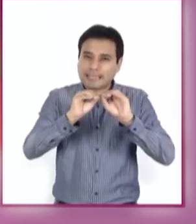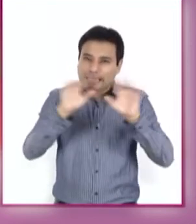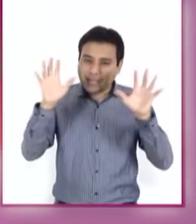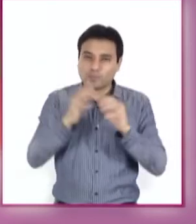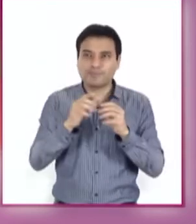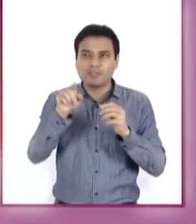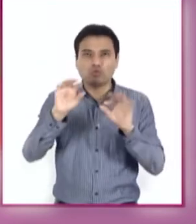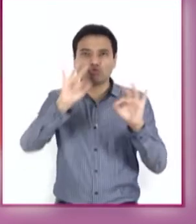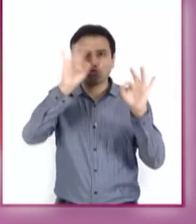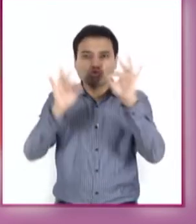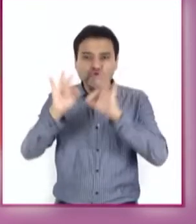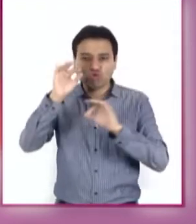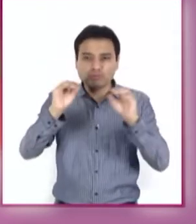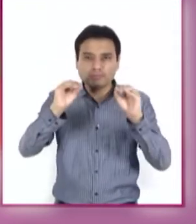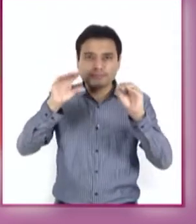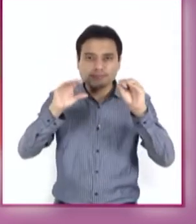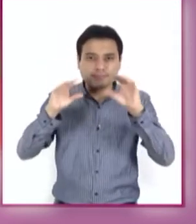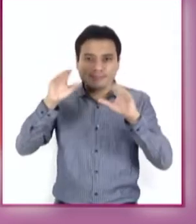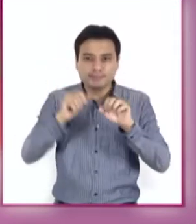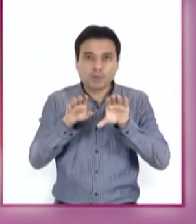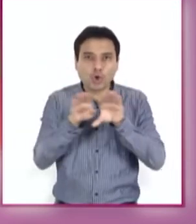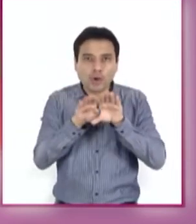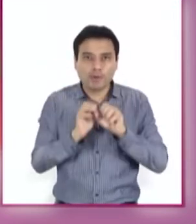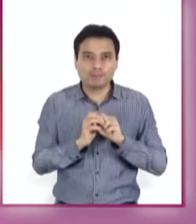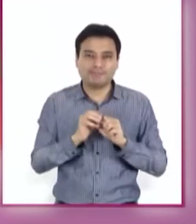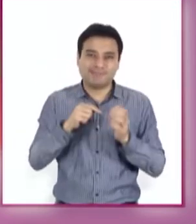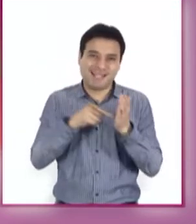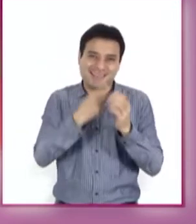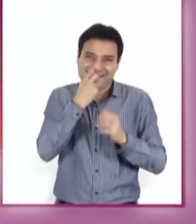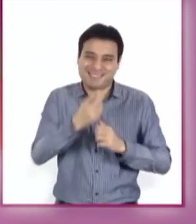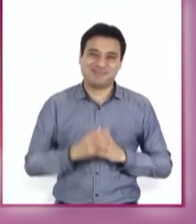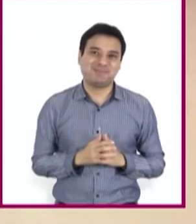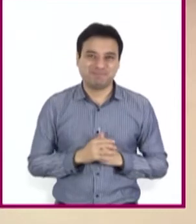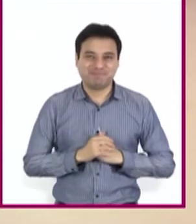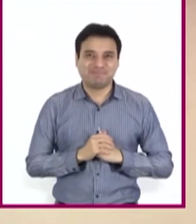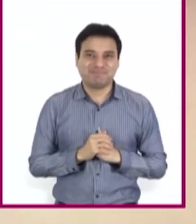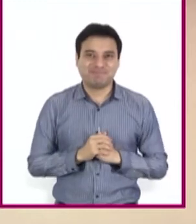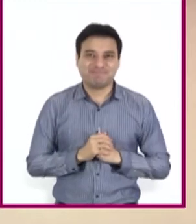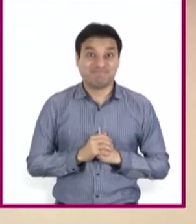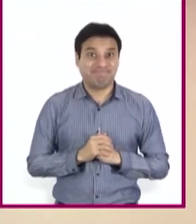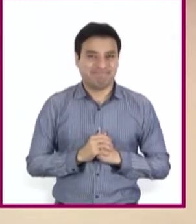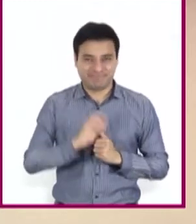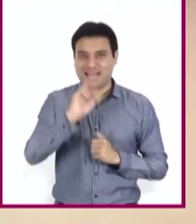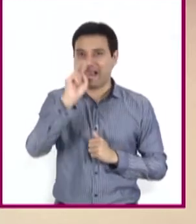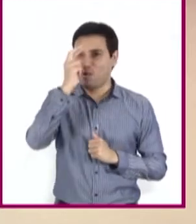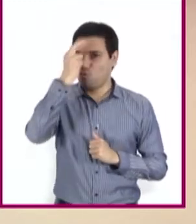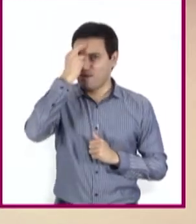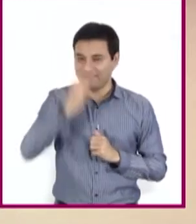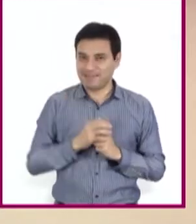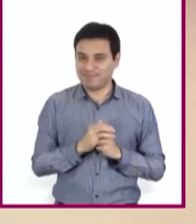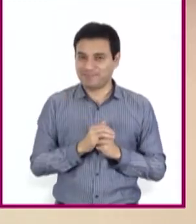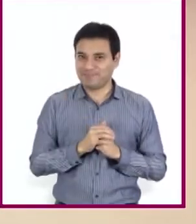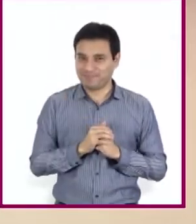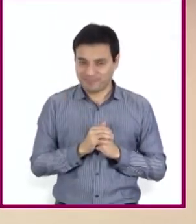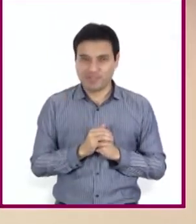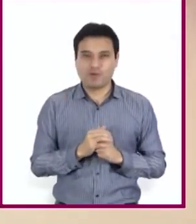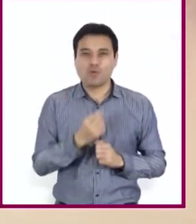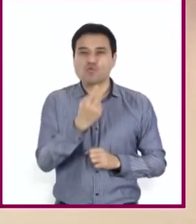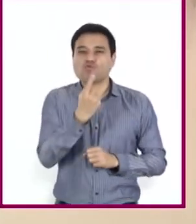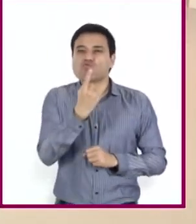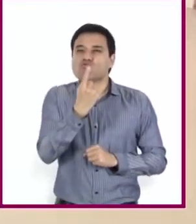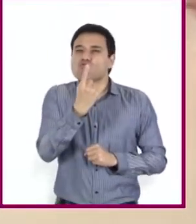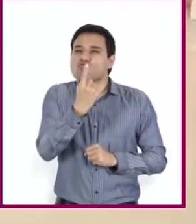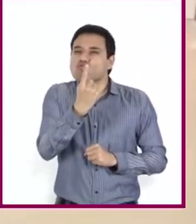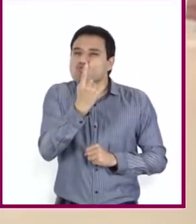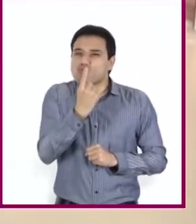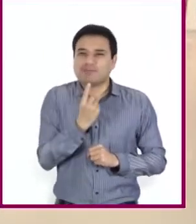las luciérnagas crean luz mediante una reacción química. Recordemos que una de las funciones de